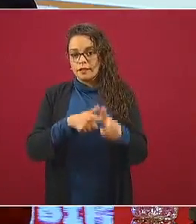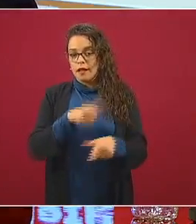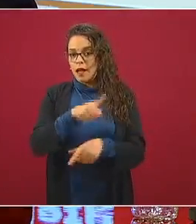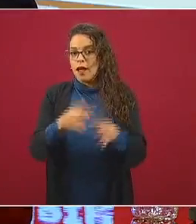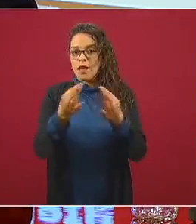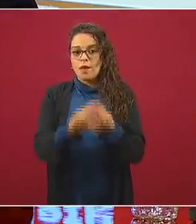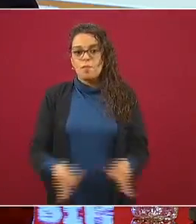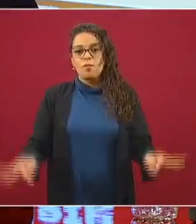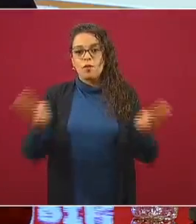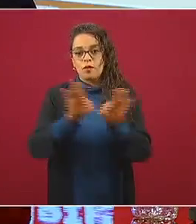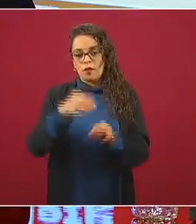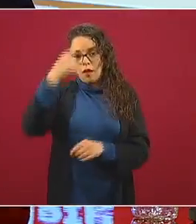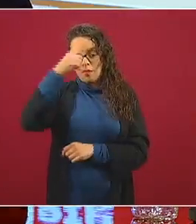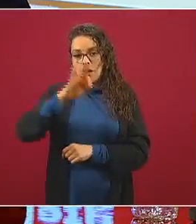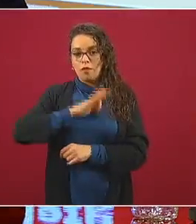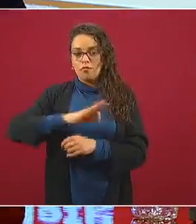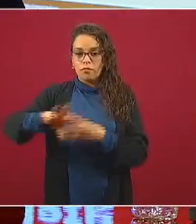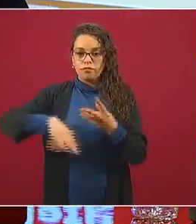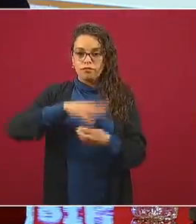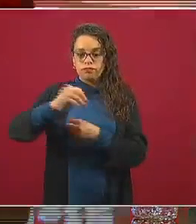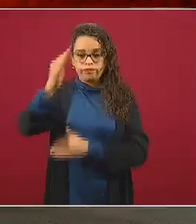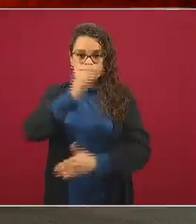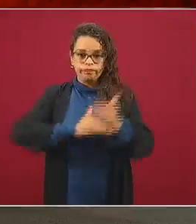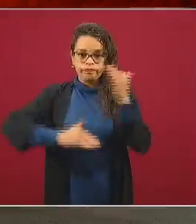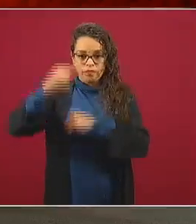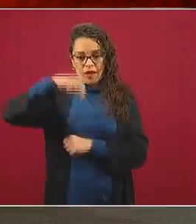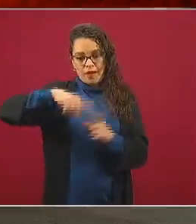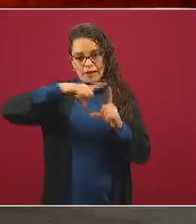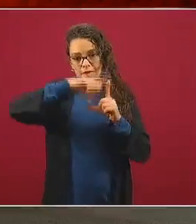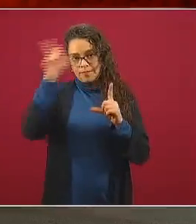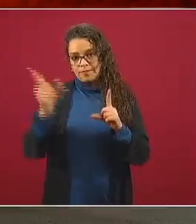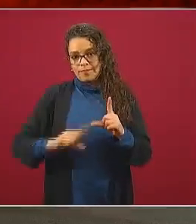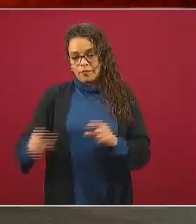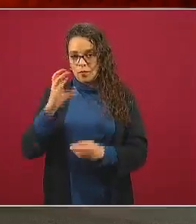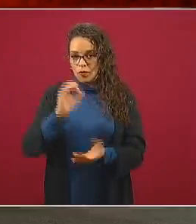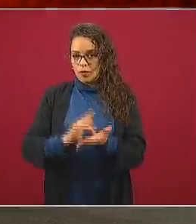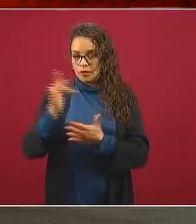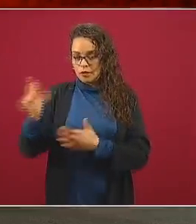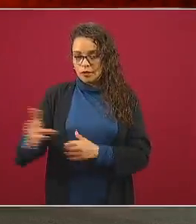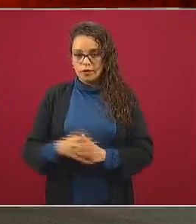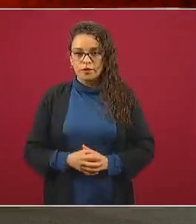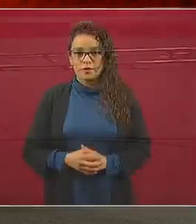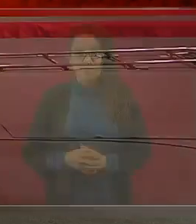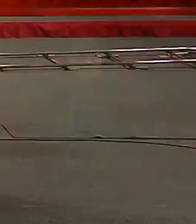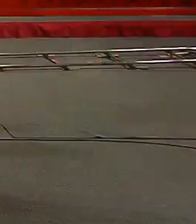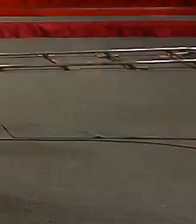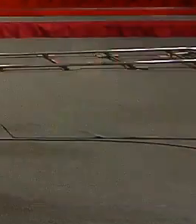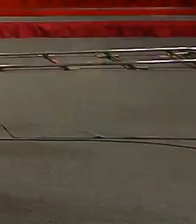fundamental para detonar la economía de nuestro país. Muchas gracias. Gracias, secretario. Muchas gracias.